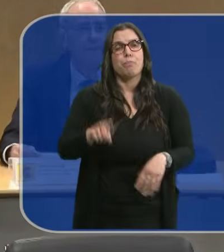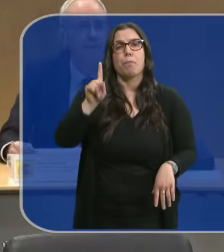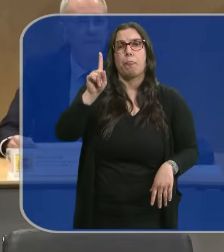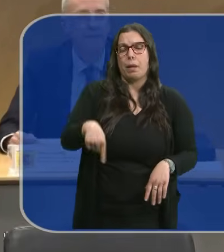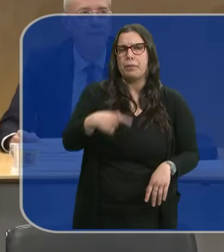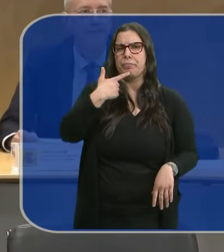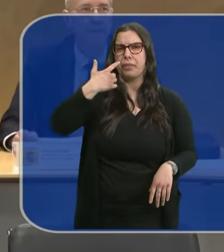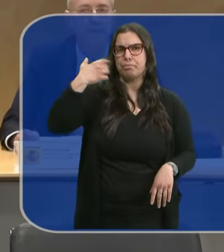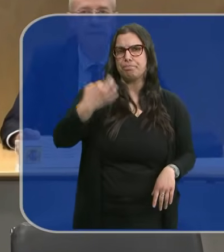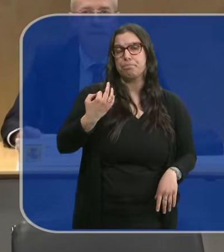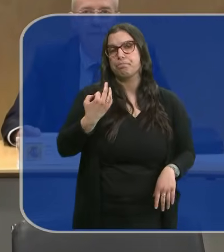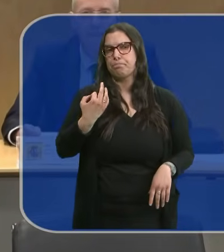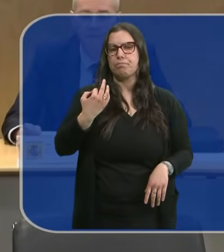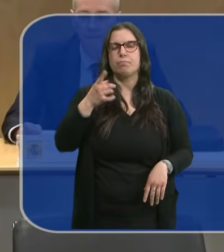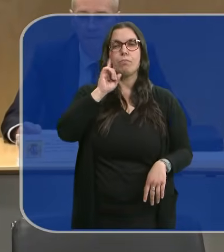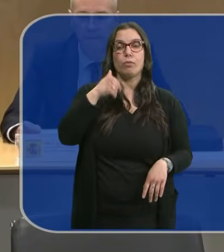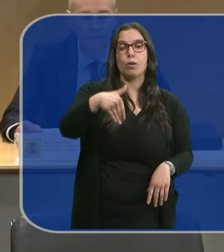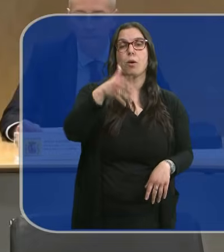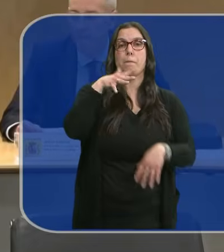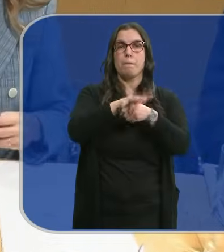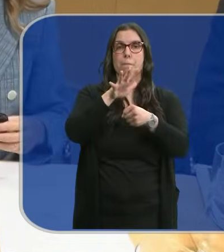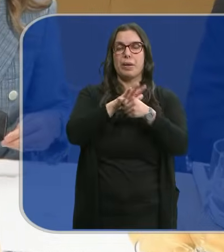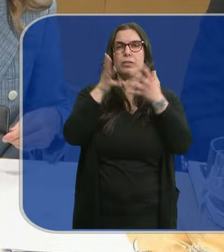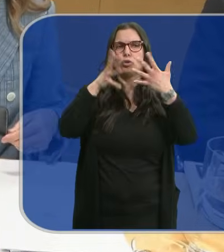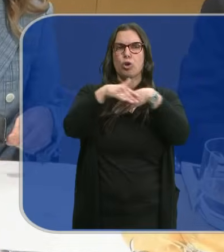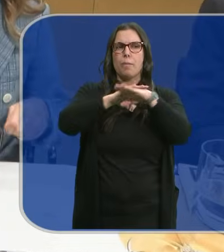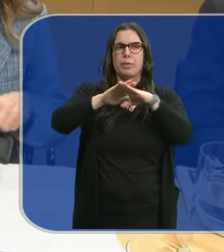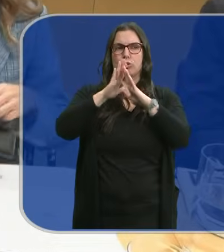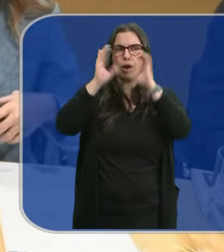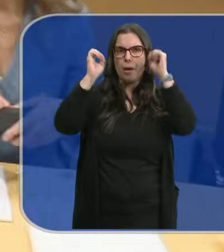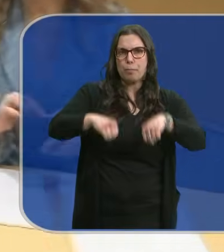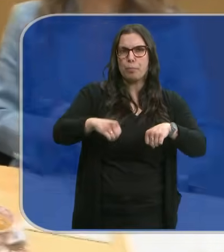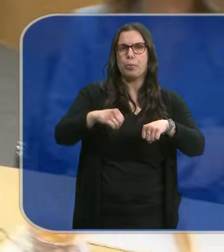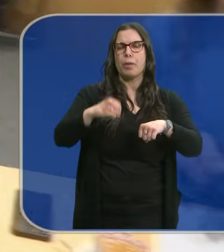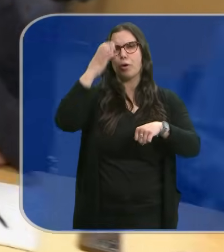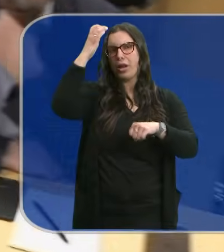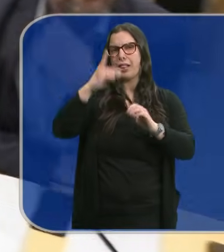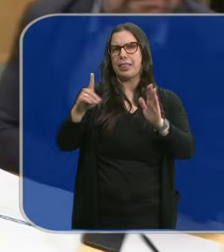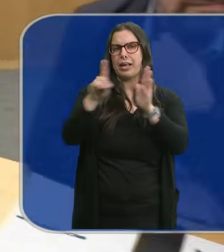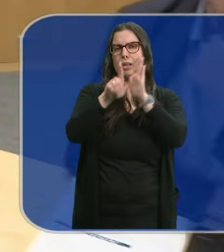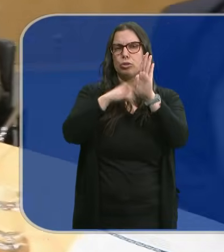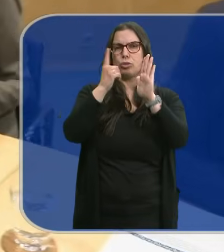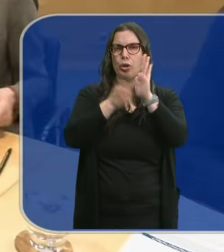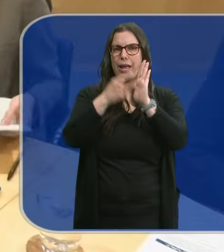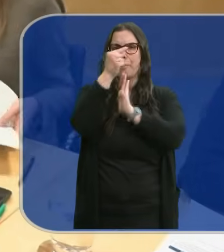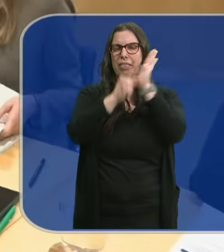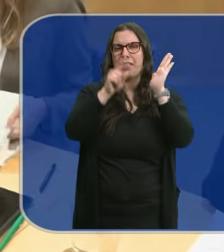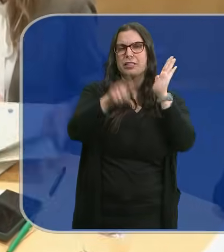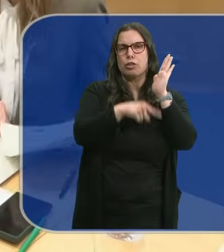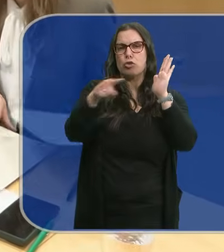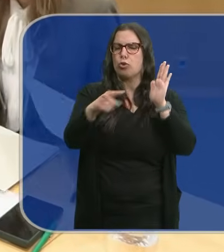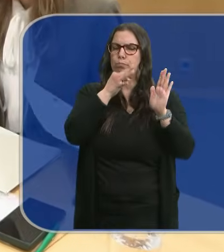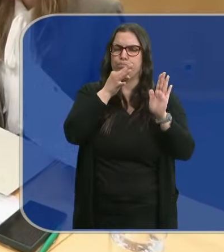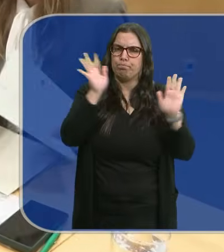no garantizan que el próximo martes en el Consejo de Ministros vaya a aprobarse ese Real Decreto Ley con ese paquete de